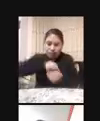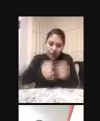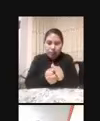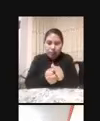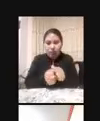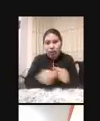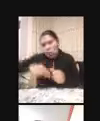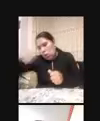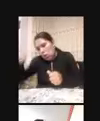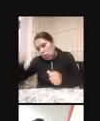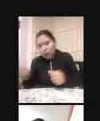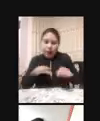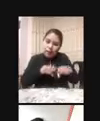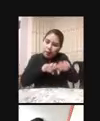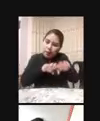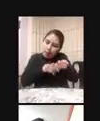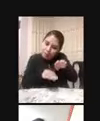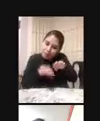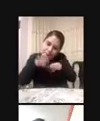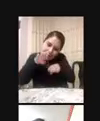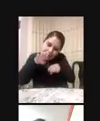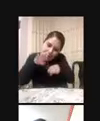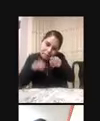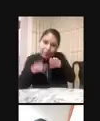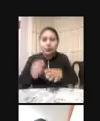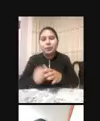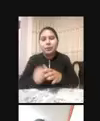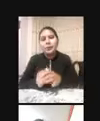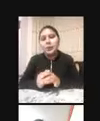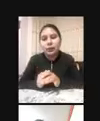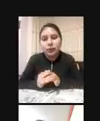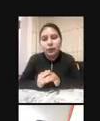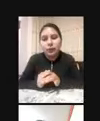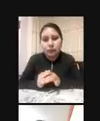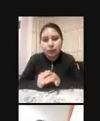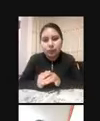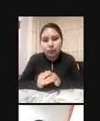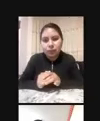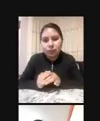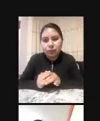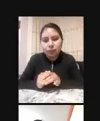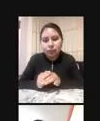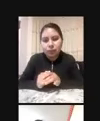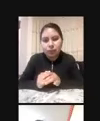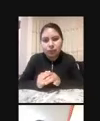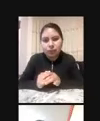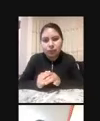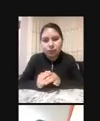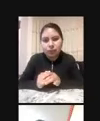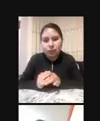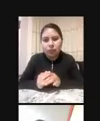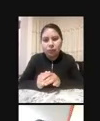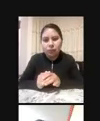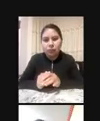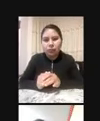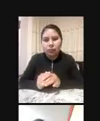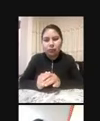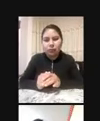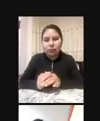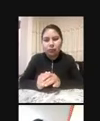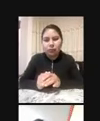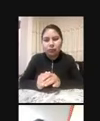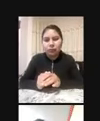visto, se ve que hay una comorbilidad ahora y con mucha ímpetu se ha visto que es al